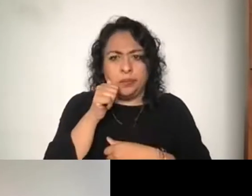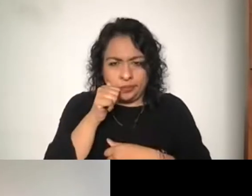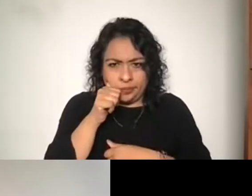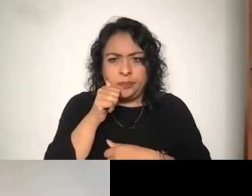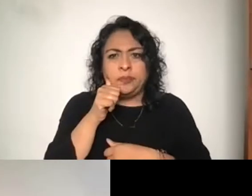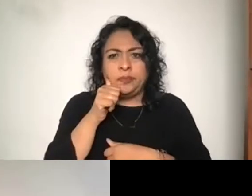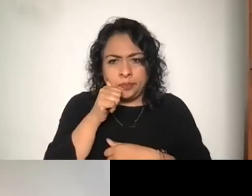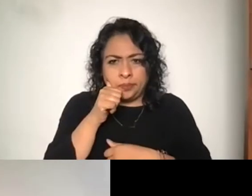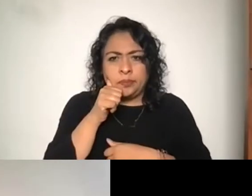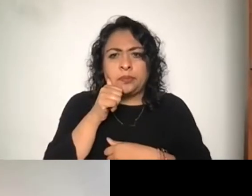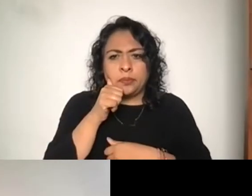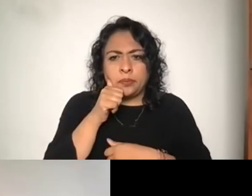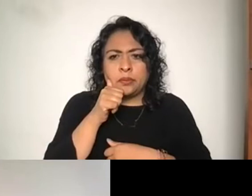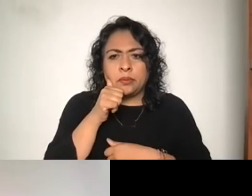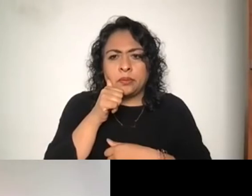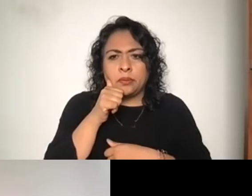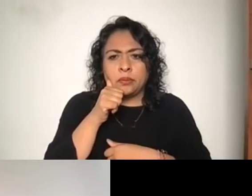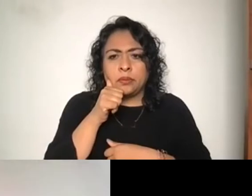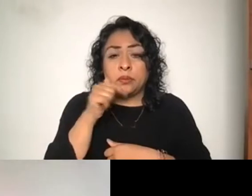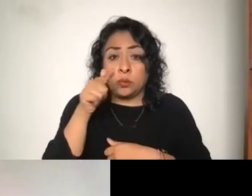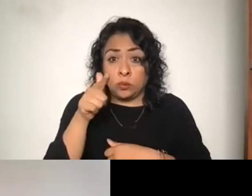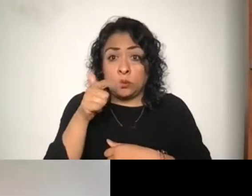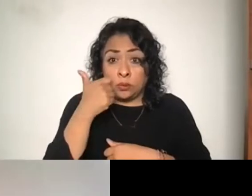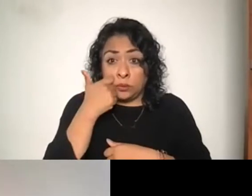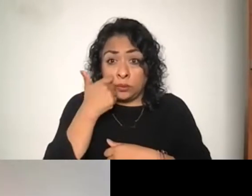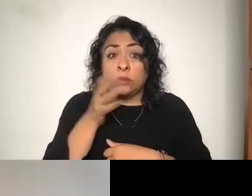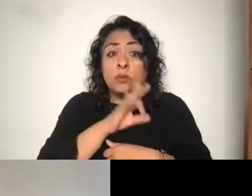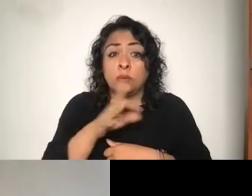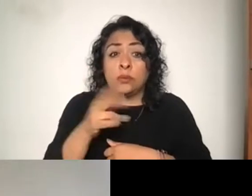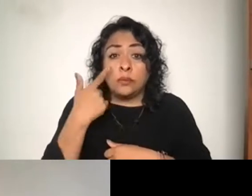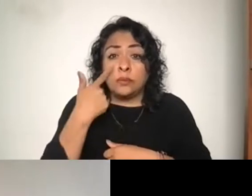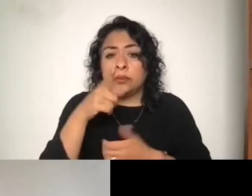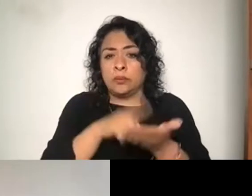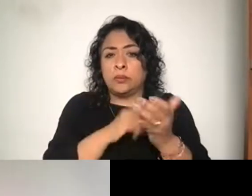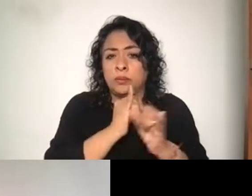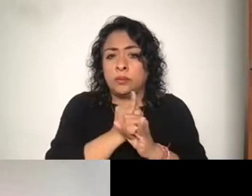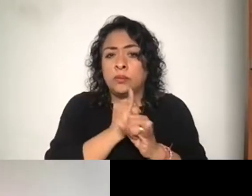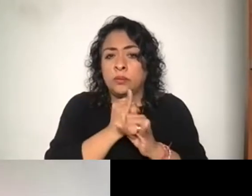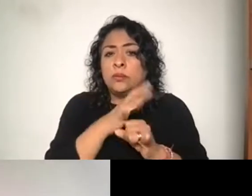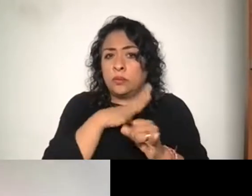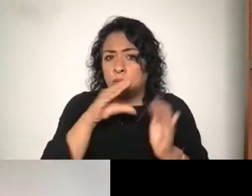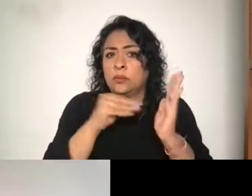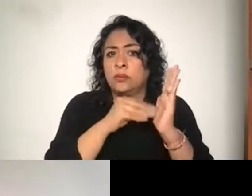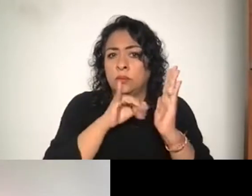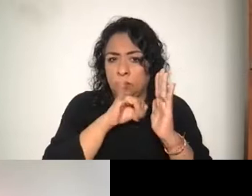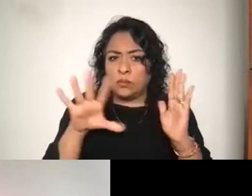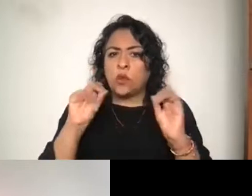para que puedan, si gustan, también pueden revisarlo en el sitio, pero me pueden